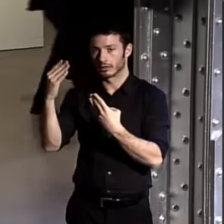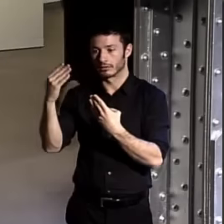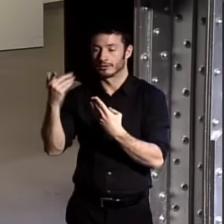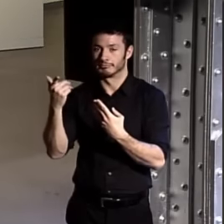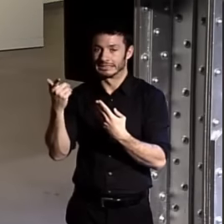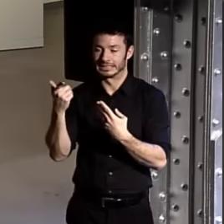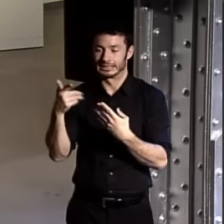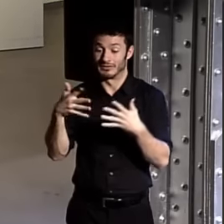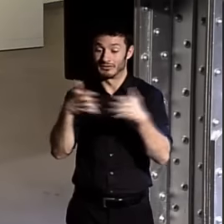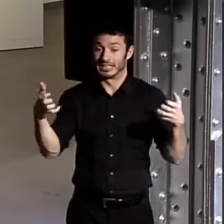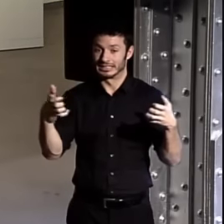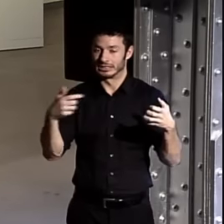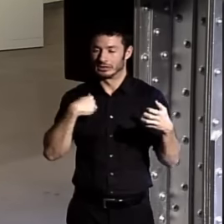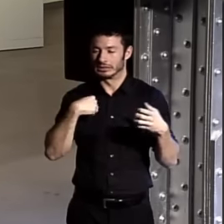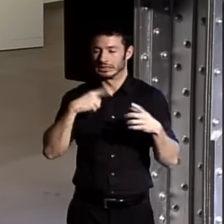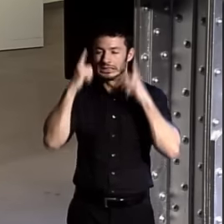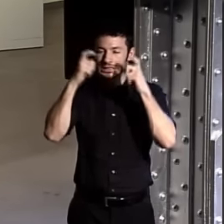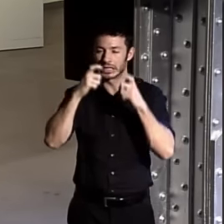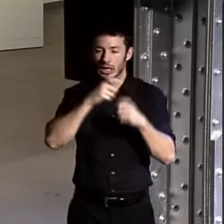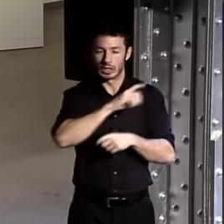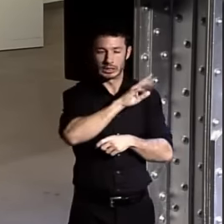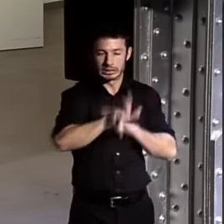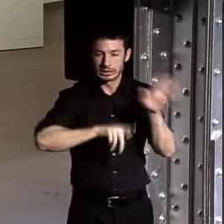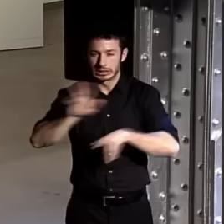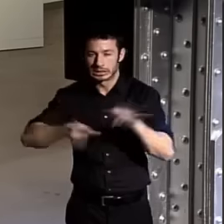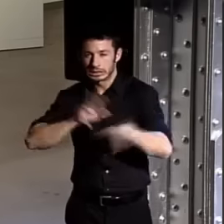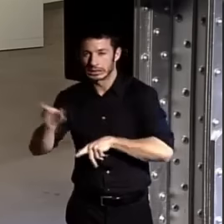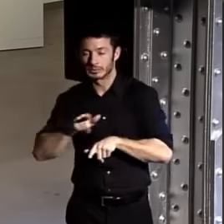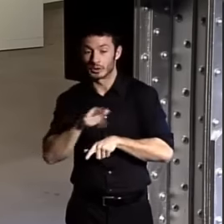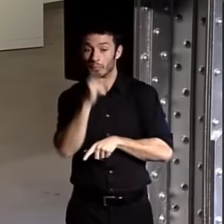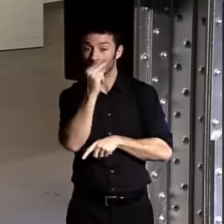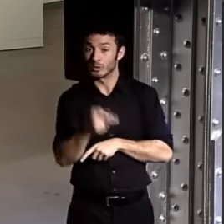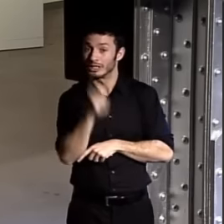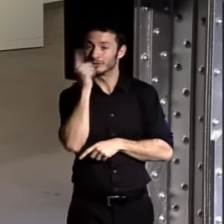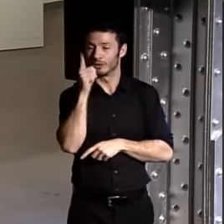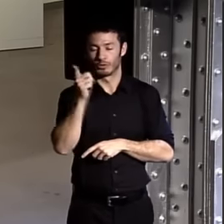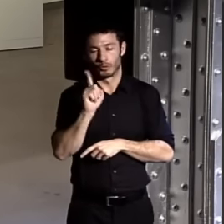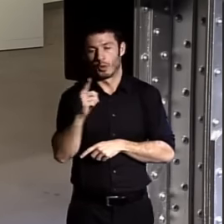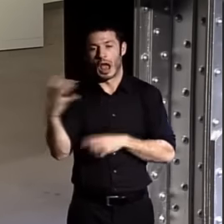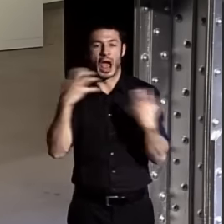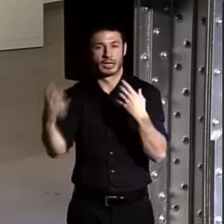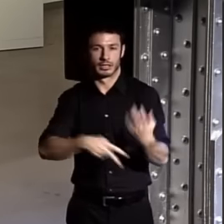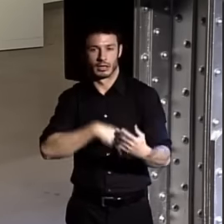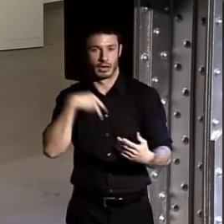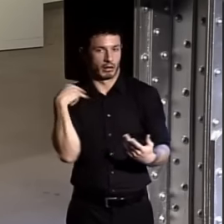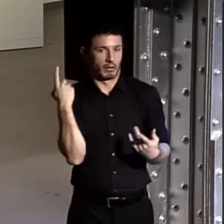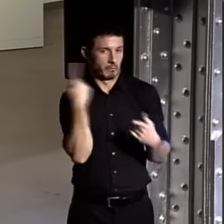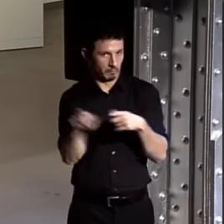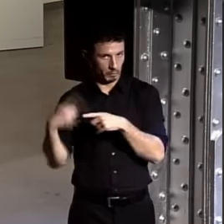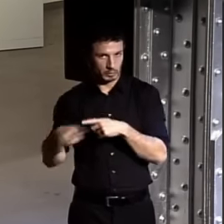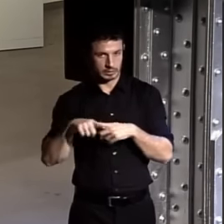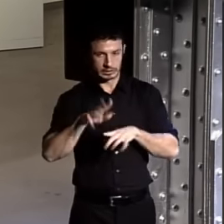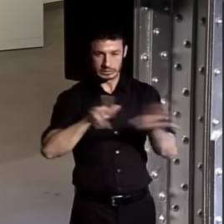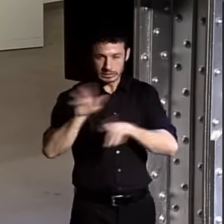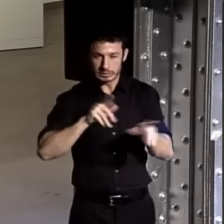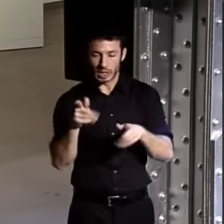he intentado robar de aquí de allí todo lo que he podido pero no solo de la pintura sino eh del arte en general y de cualquier cosa yo creo que